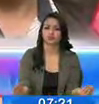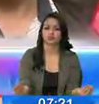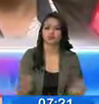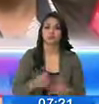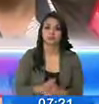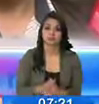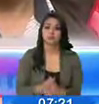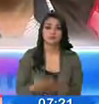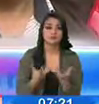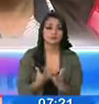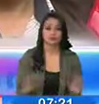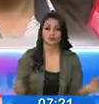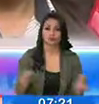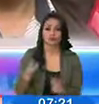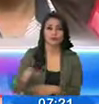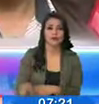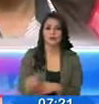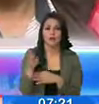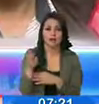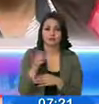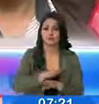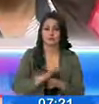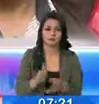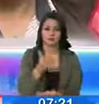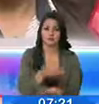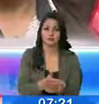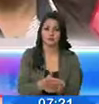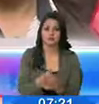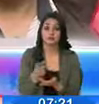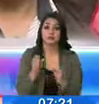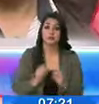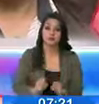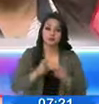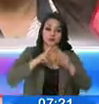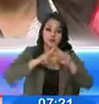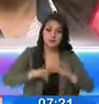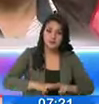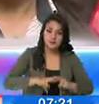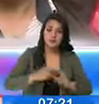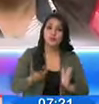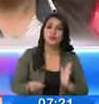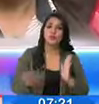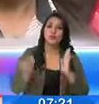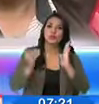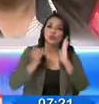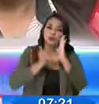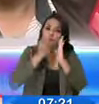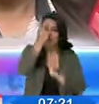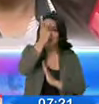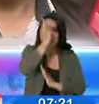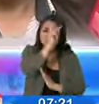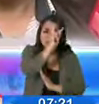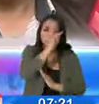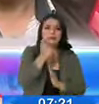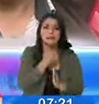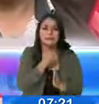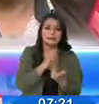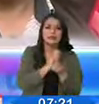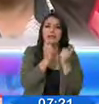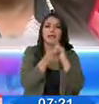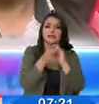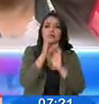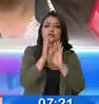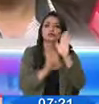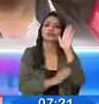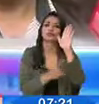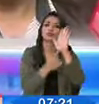de disolución, y obviamente esto permitirá revisar esta decisión en la cuerda constitucional